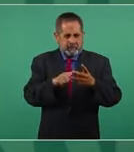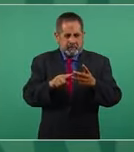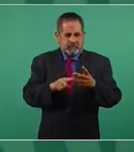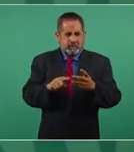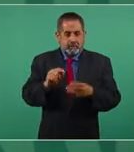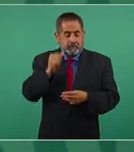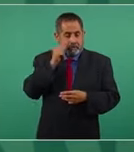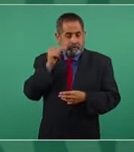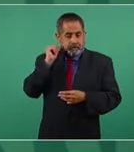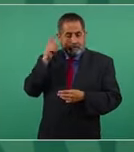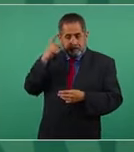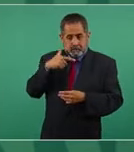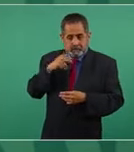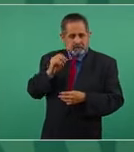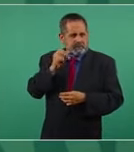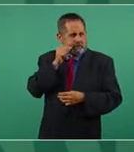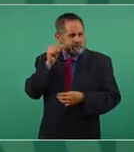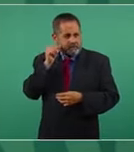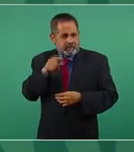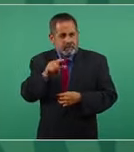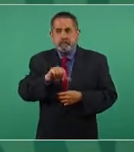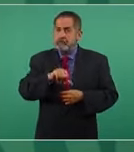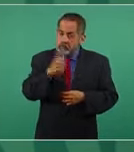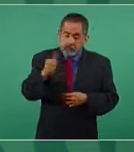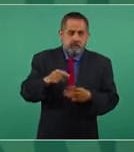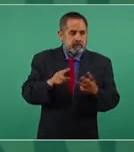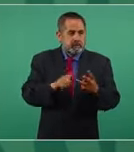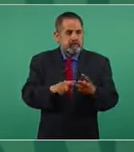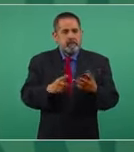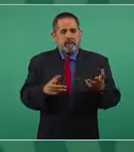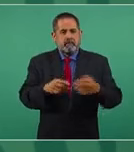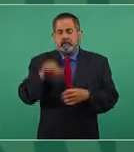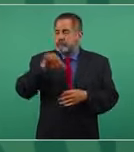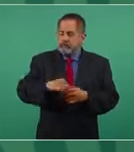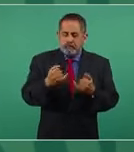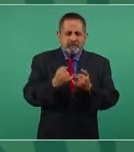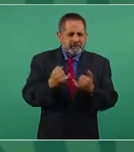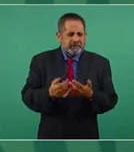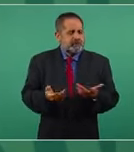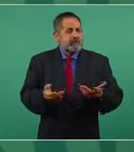Y anoche o ayer, otro, así.